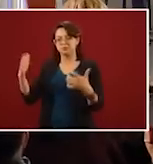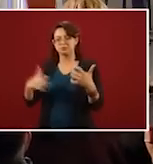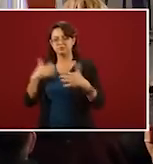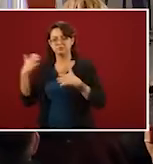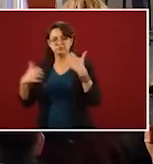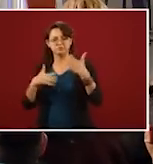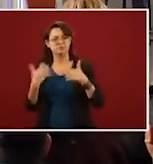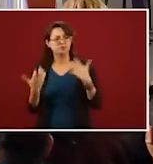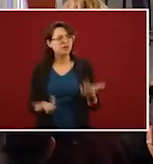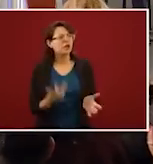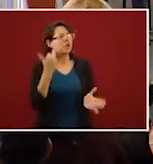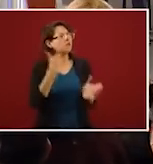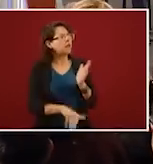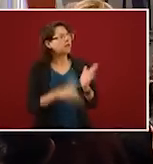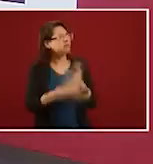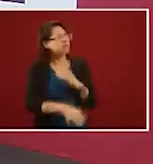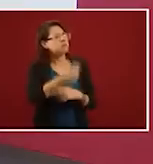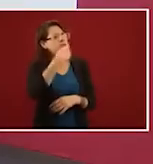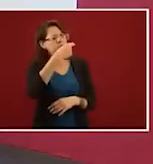escasez de vincristina.